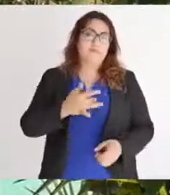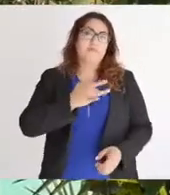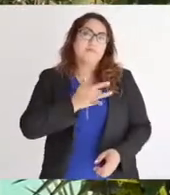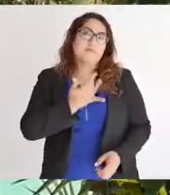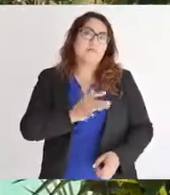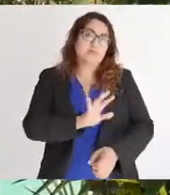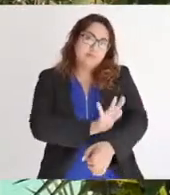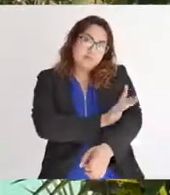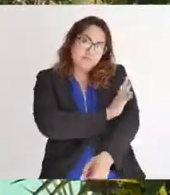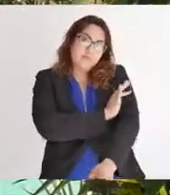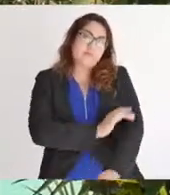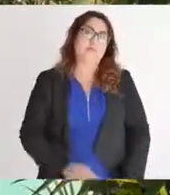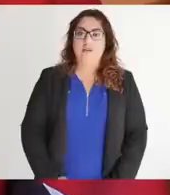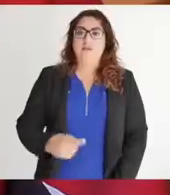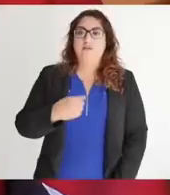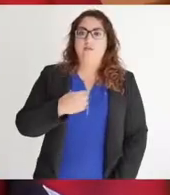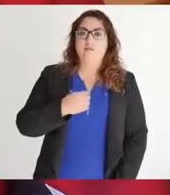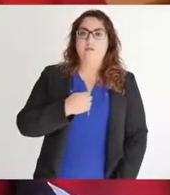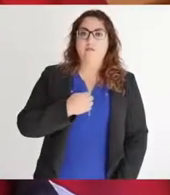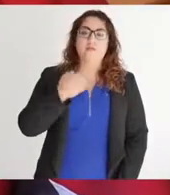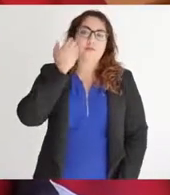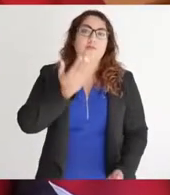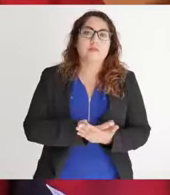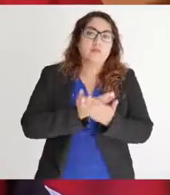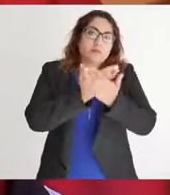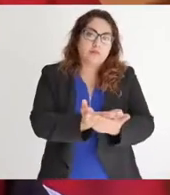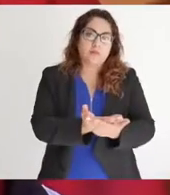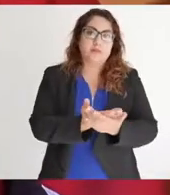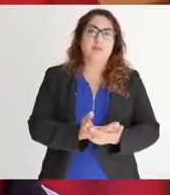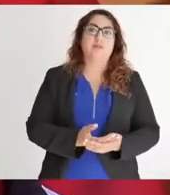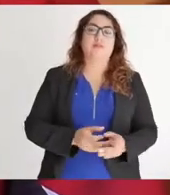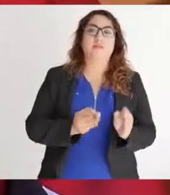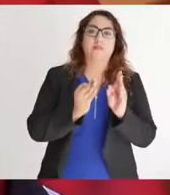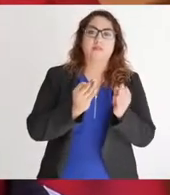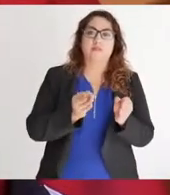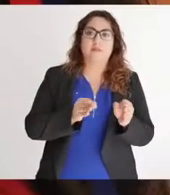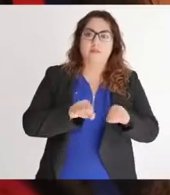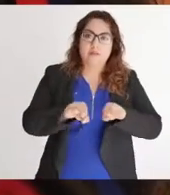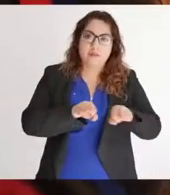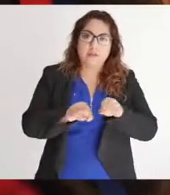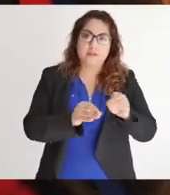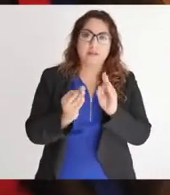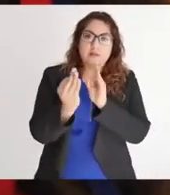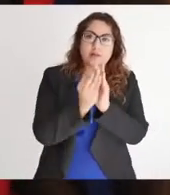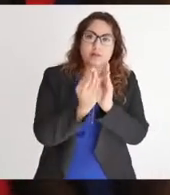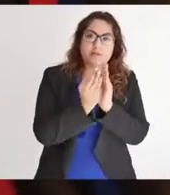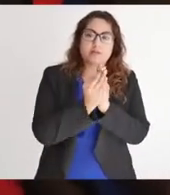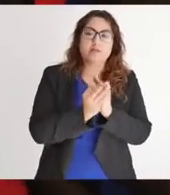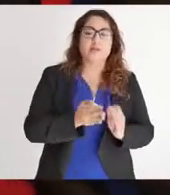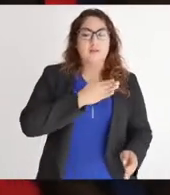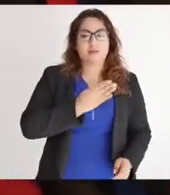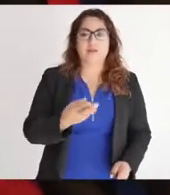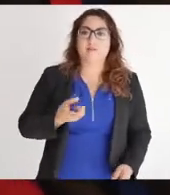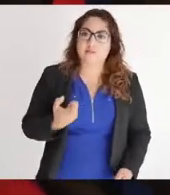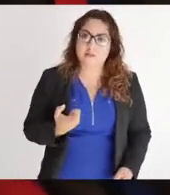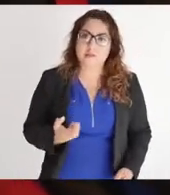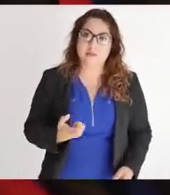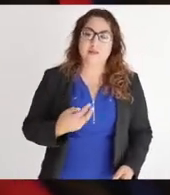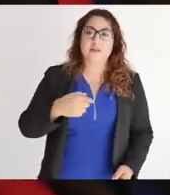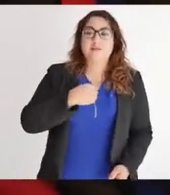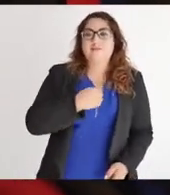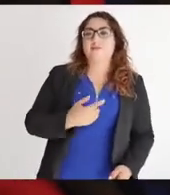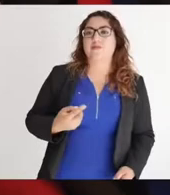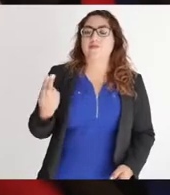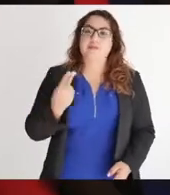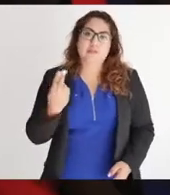tenemos sentimientos y emociones. Yo le propondría tener trabajos cerca con un buen salario, porque así